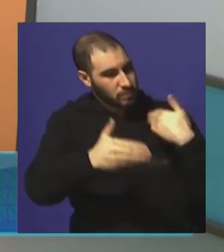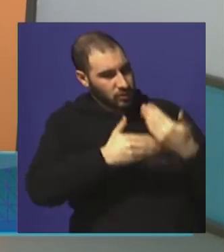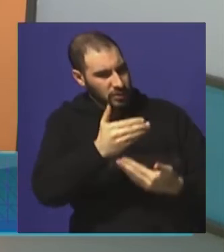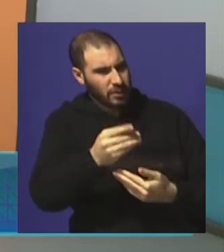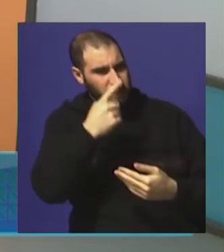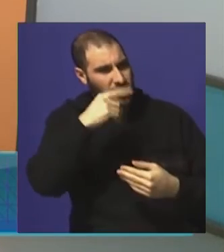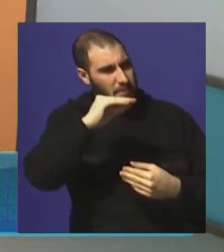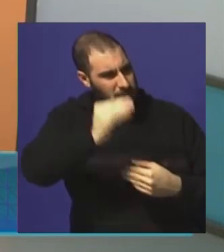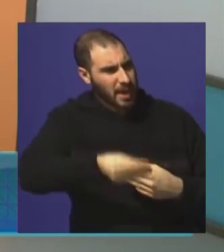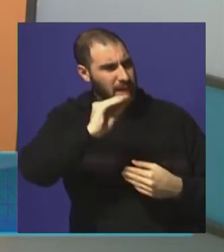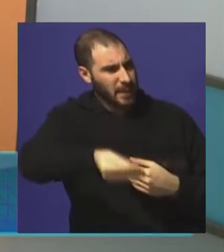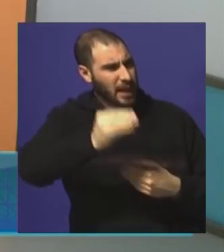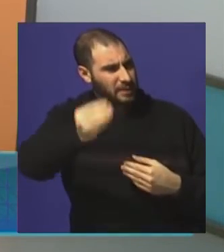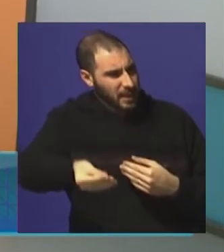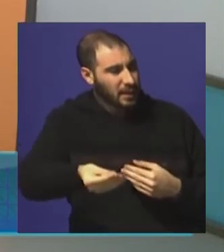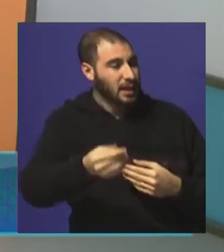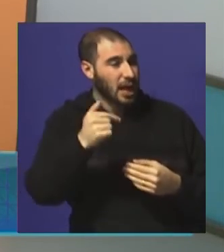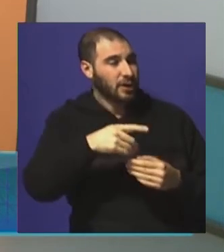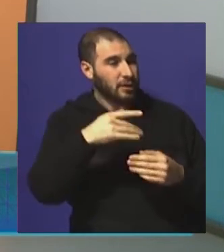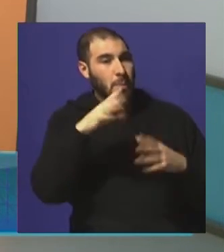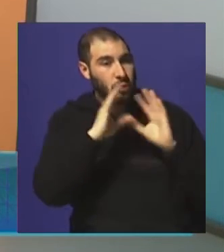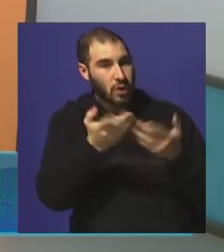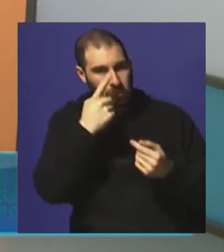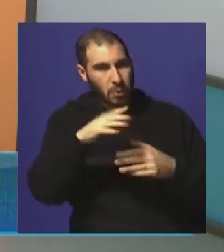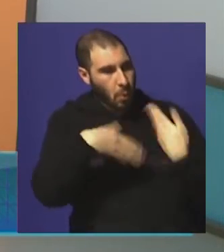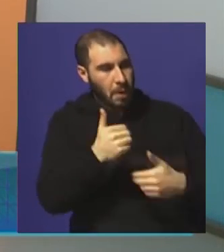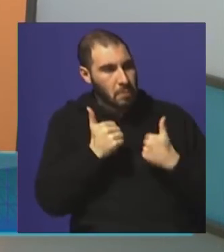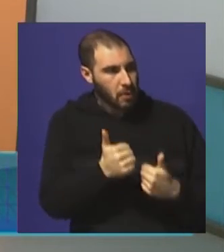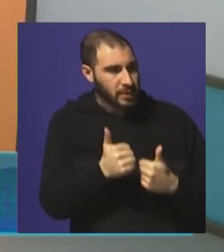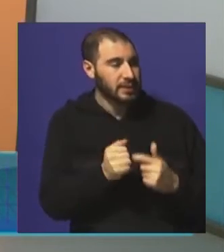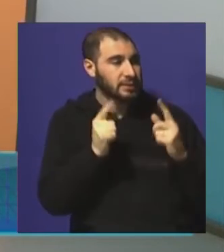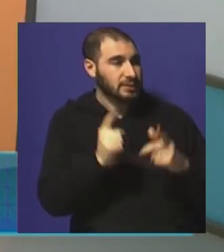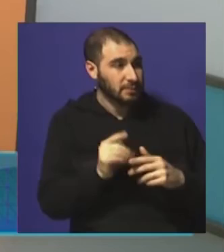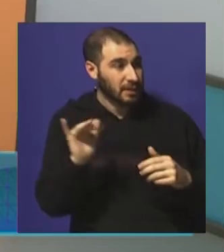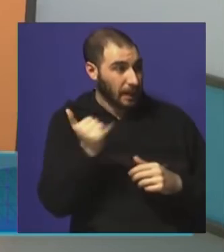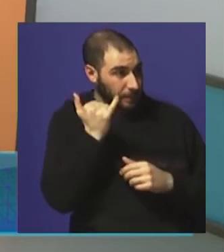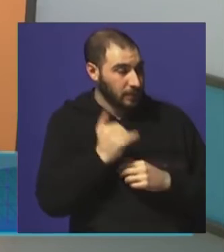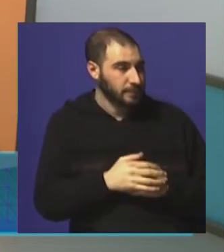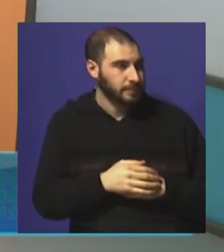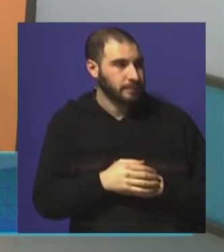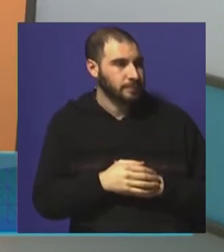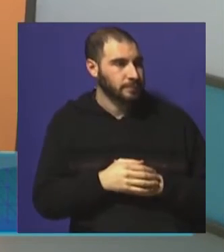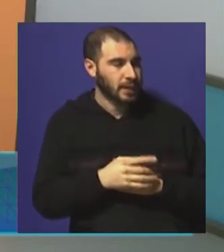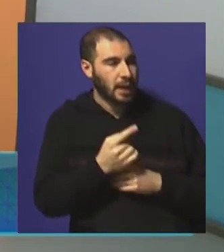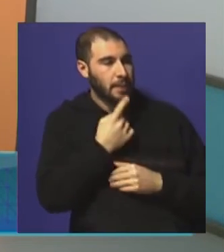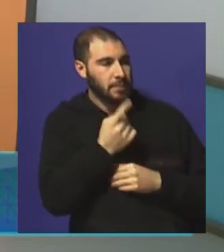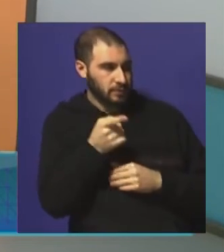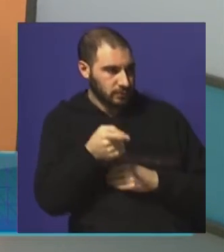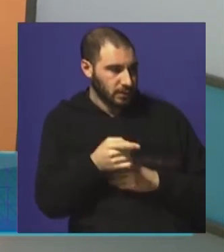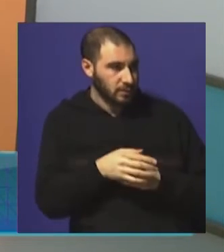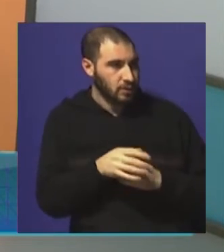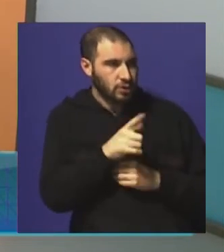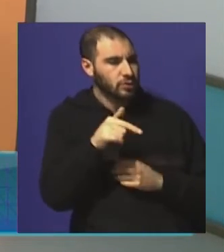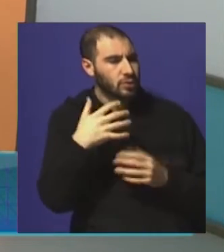perdió finales y está dando resultados en los últimos mundiales, que juegan muy bien e incluso ha salido campeona. La pregunta es esta, ¿debemos